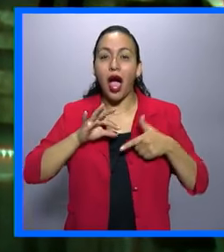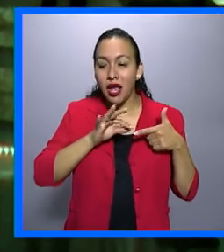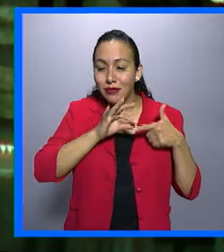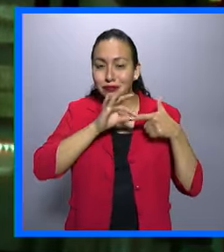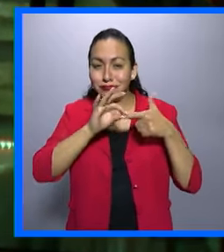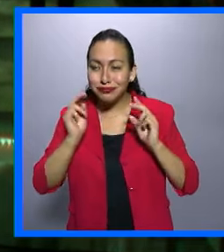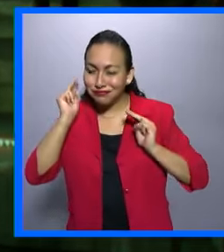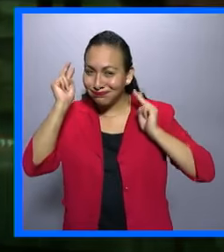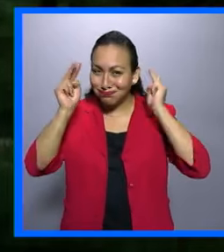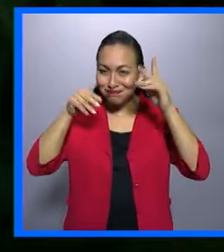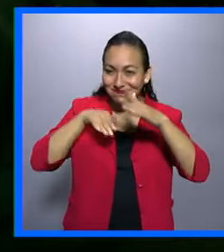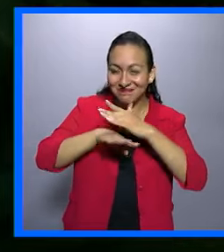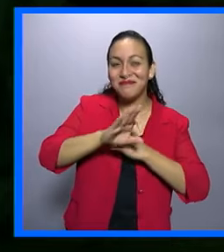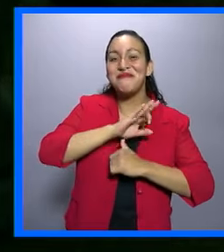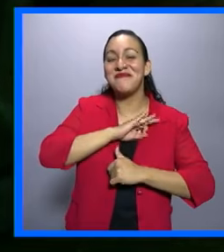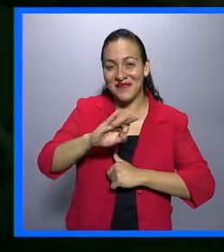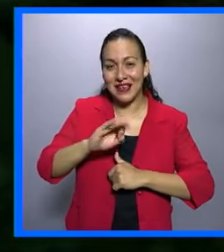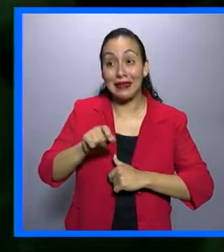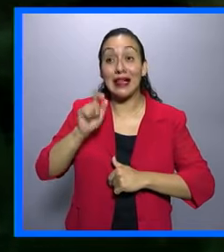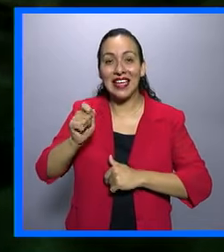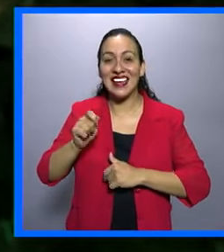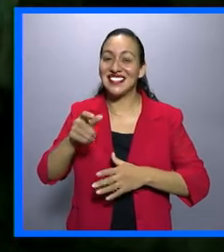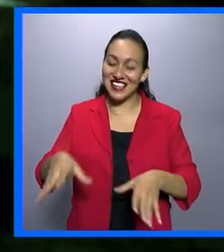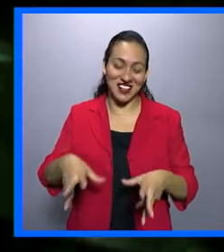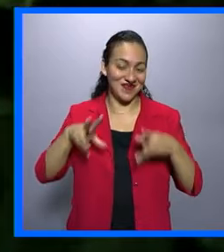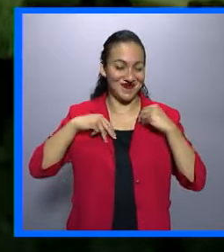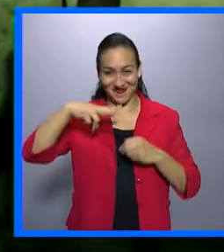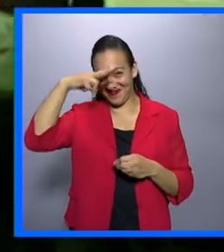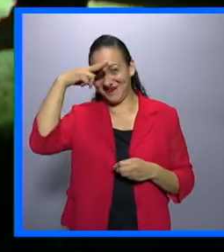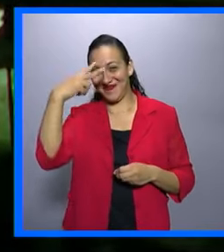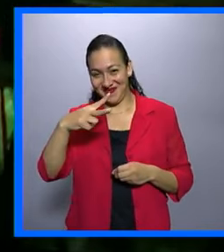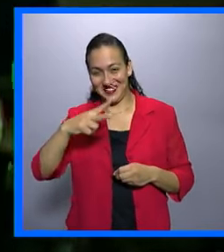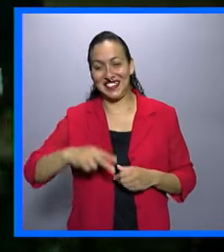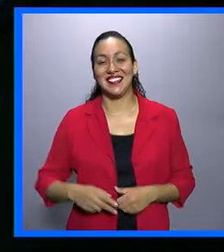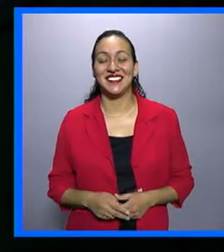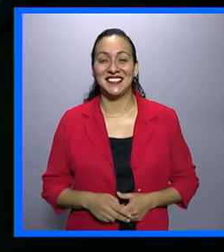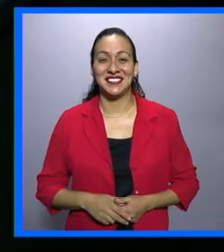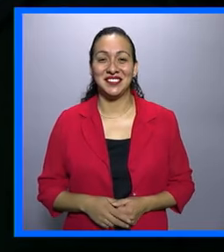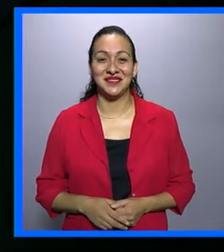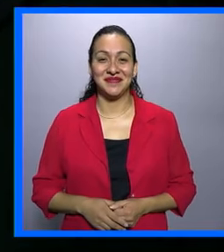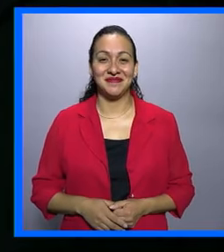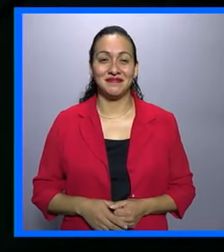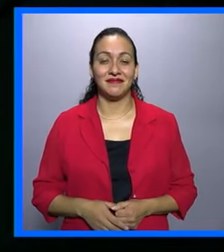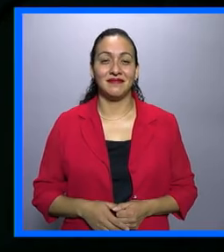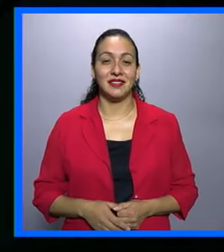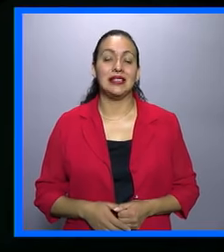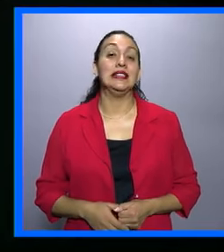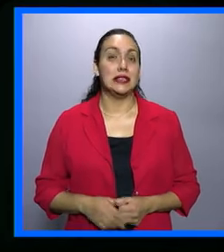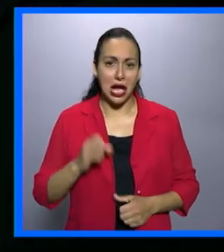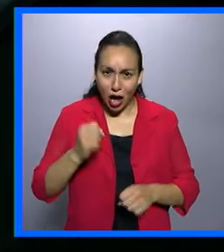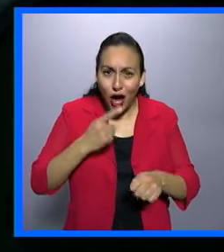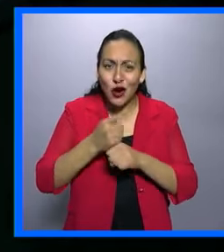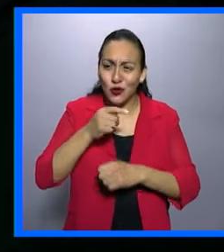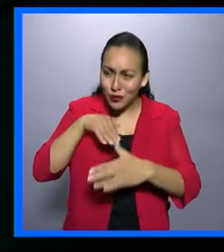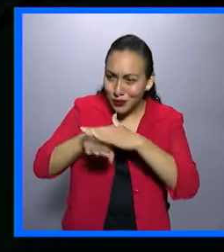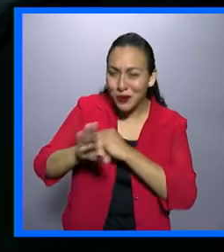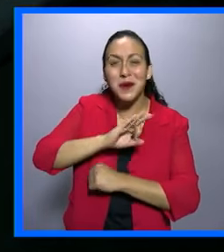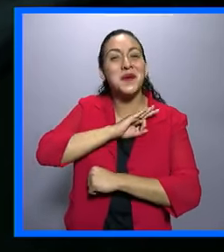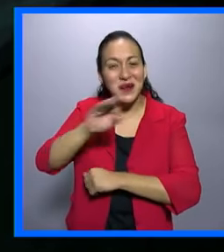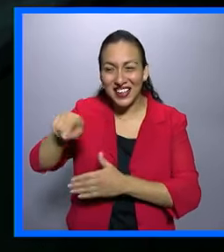sus instalaciones, declaradas como Patrimonio de la Humanidad por la UNESCO. También tienen oportunidad de visitar los